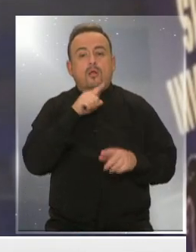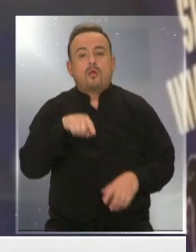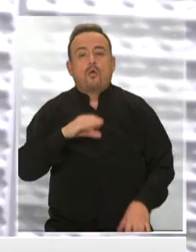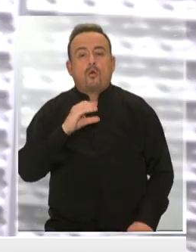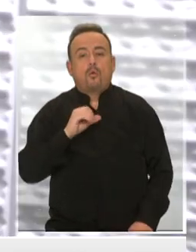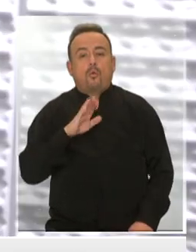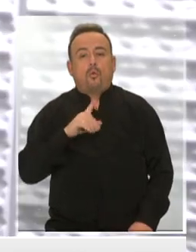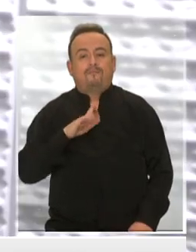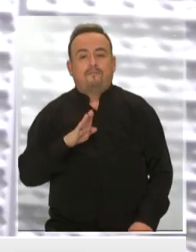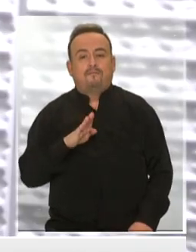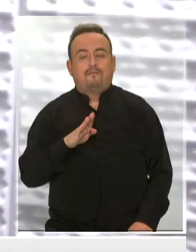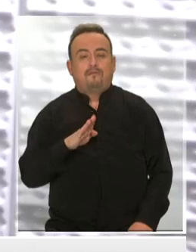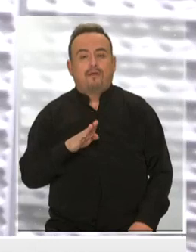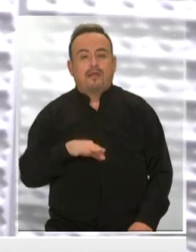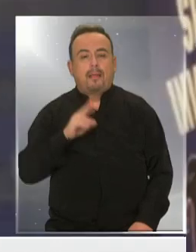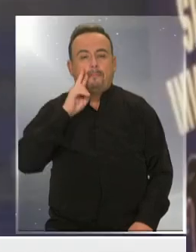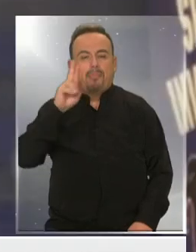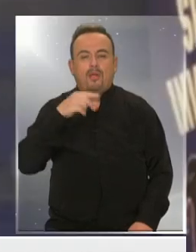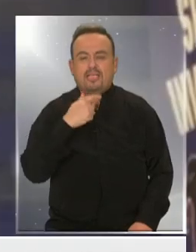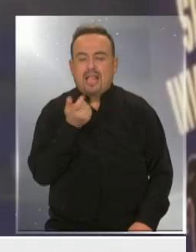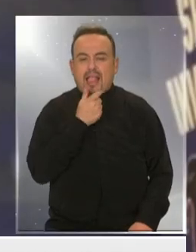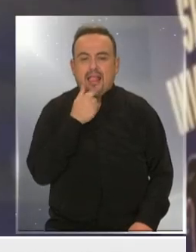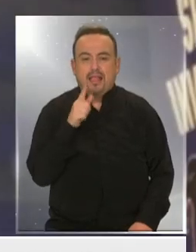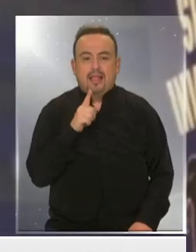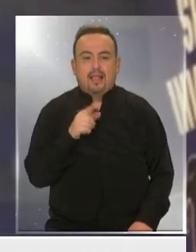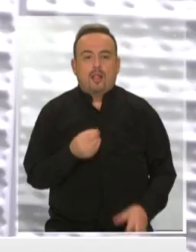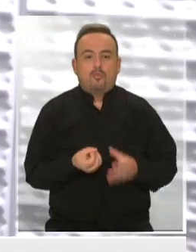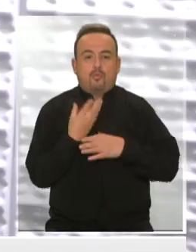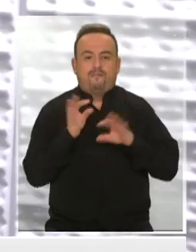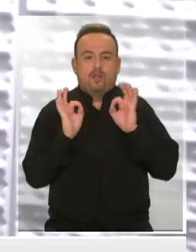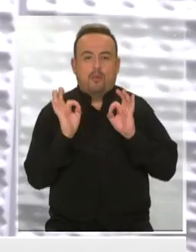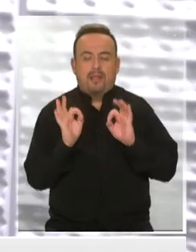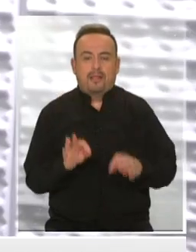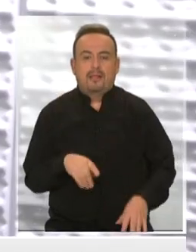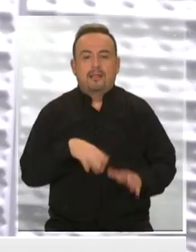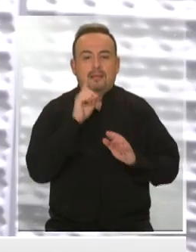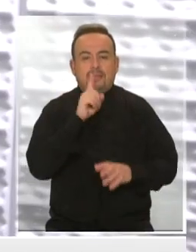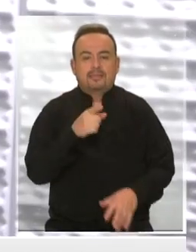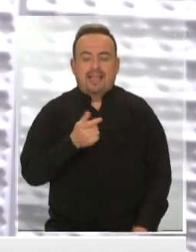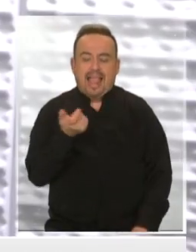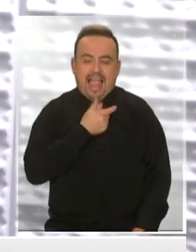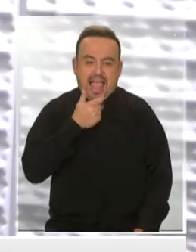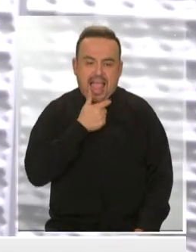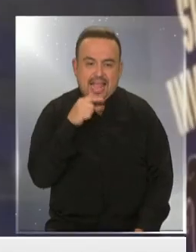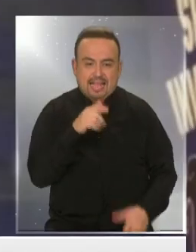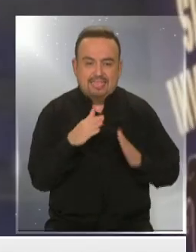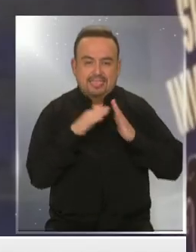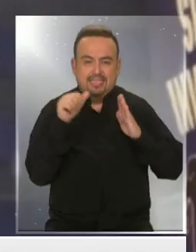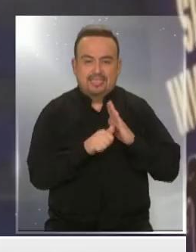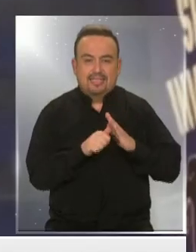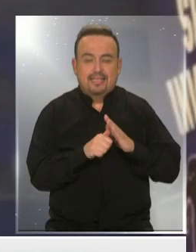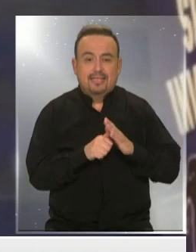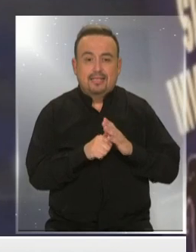la Comedia? ¿Cuál es el peor chiste de esta cuarentena? La nueva normalidad. ¿Lo que más te ha hecho reír estando en cuarentena?